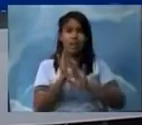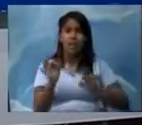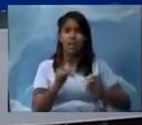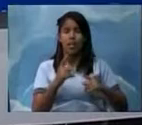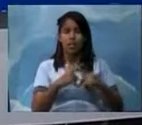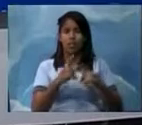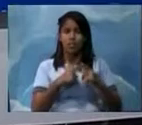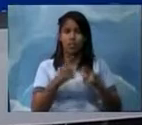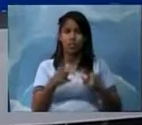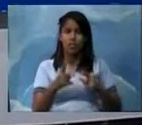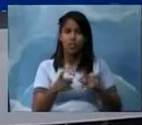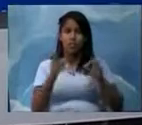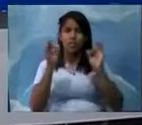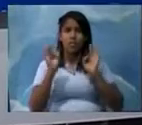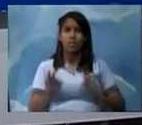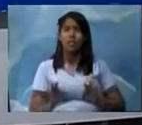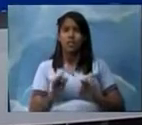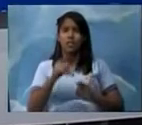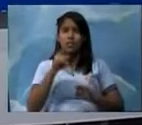No hermano